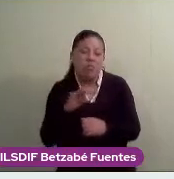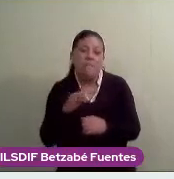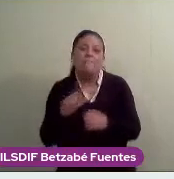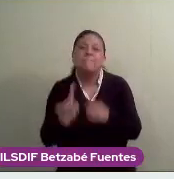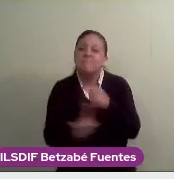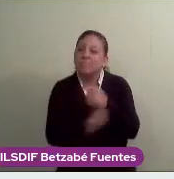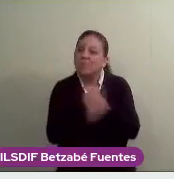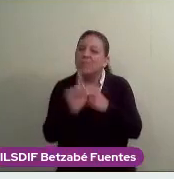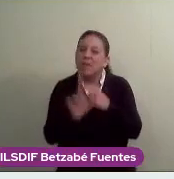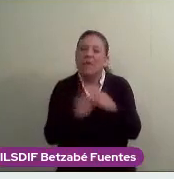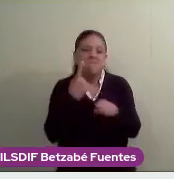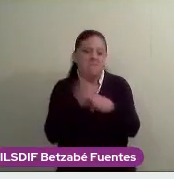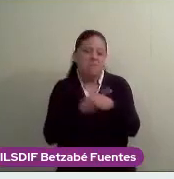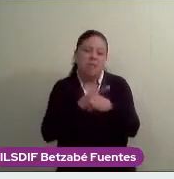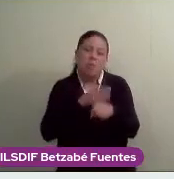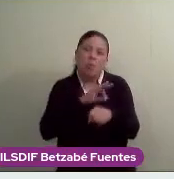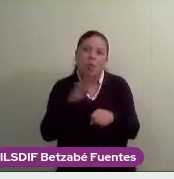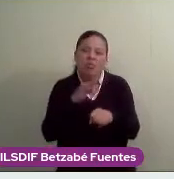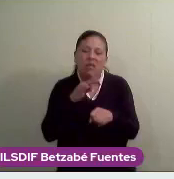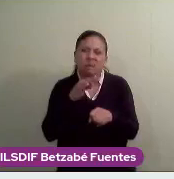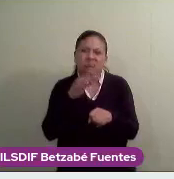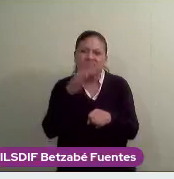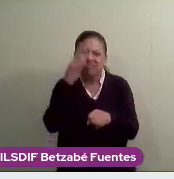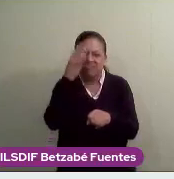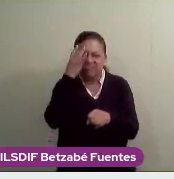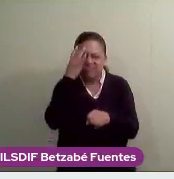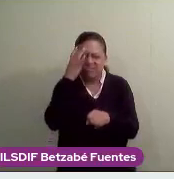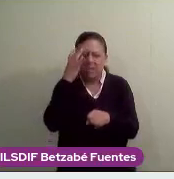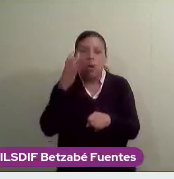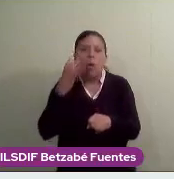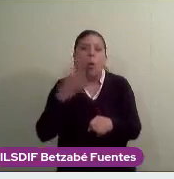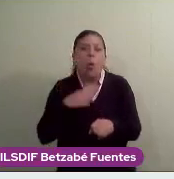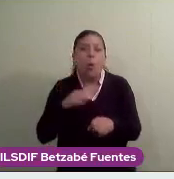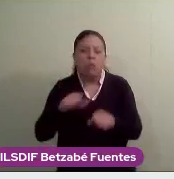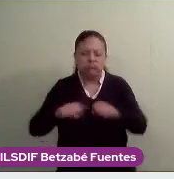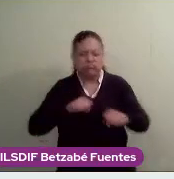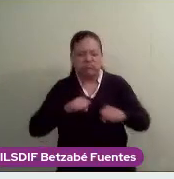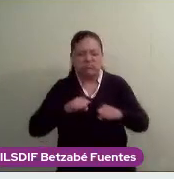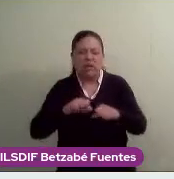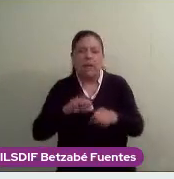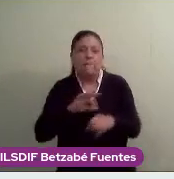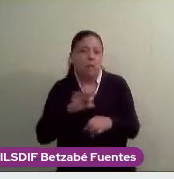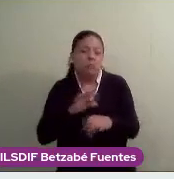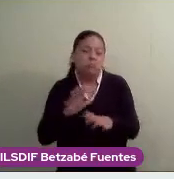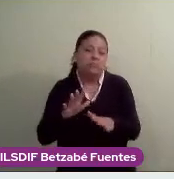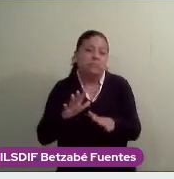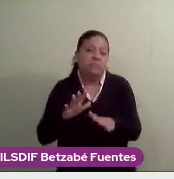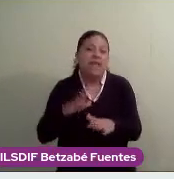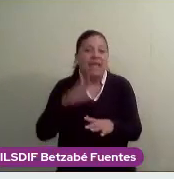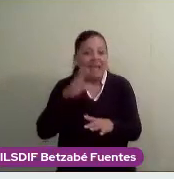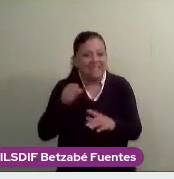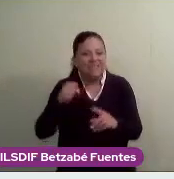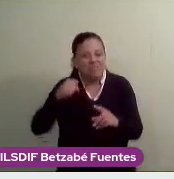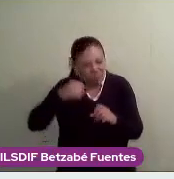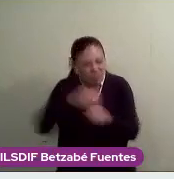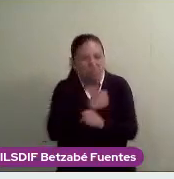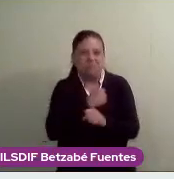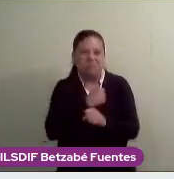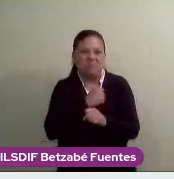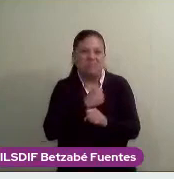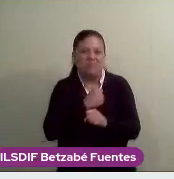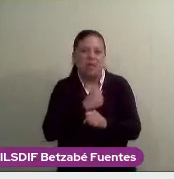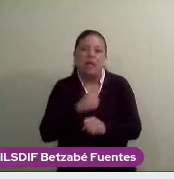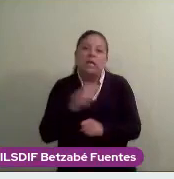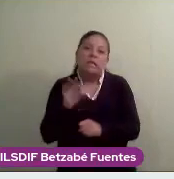genera ya sea pérdida de conocimiento o una crisis convulsiva. Eso es un traumatismo cráneoencefálico, ¿sale? A lo mejor las